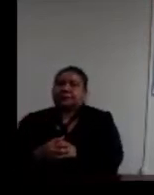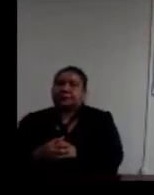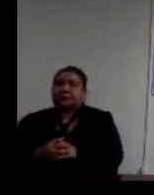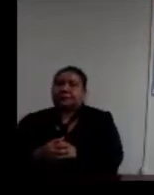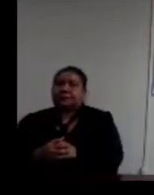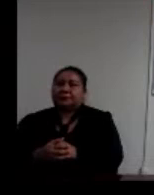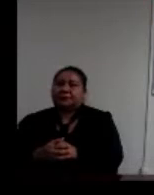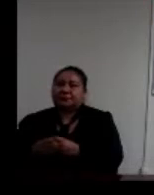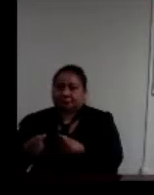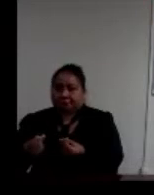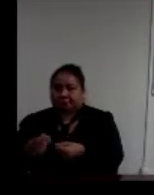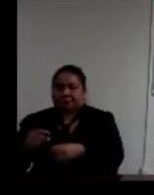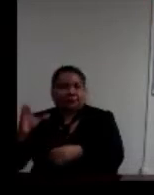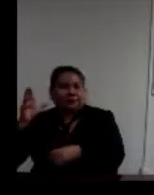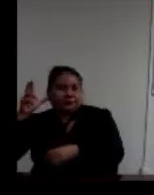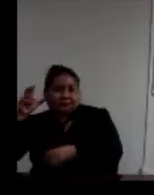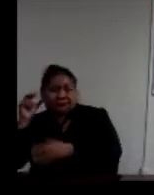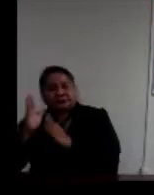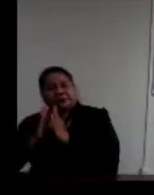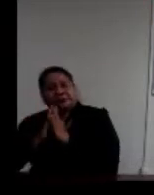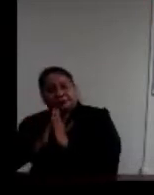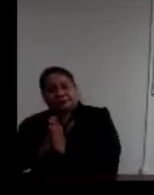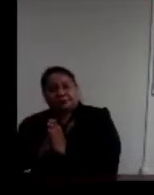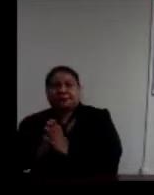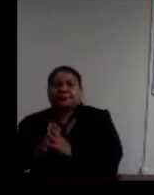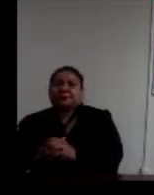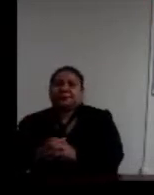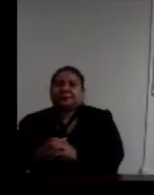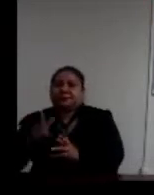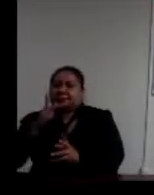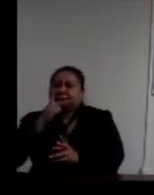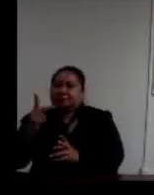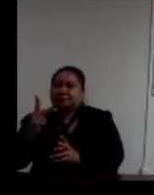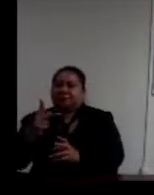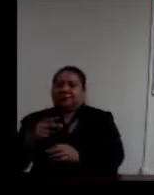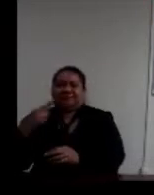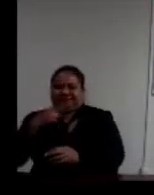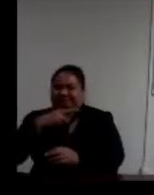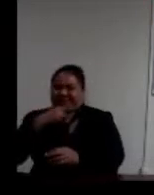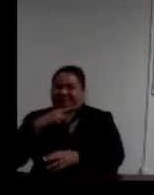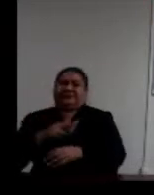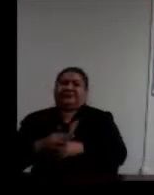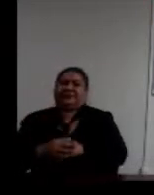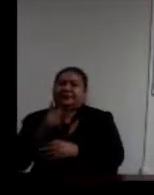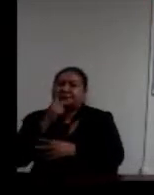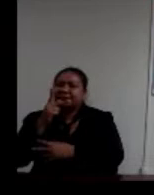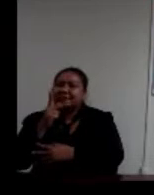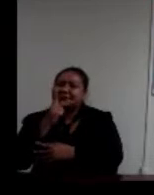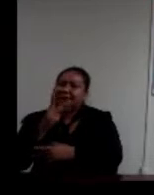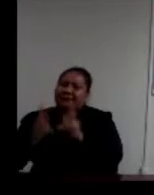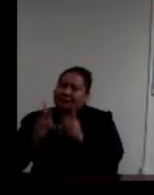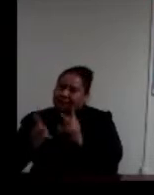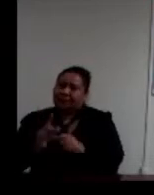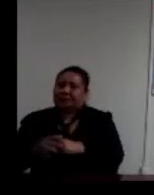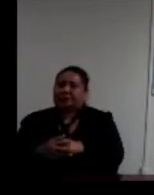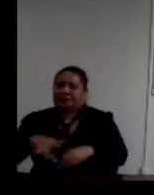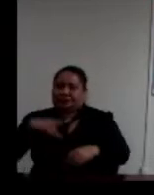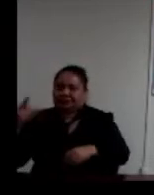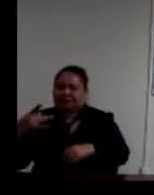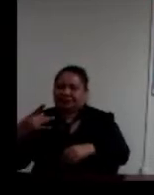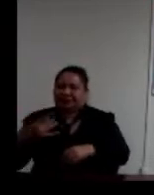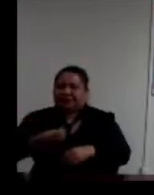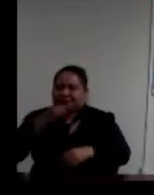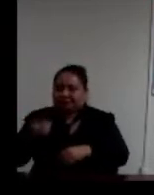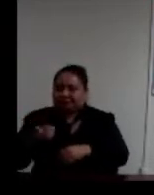con nosotros, escucharlo. Sueltan las palabras como ráfaga, así. Básicamente, lo que sienten, lo